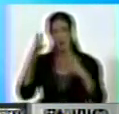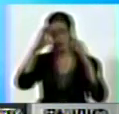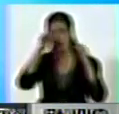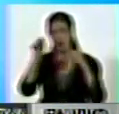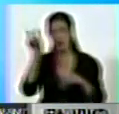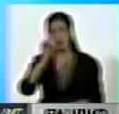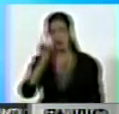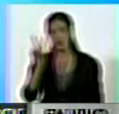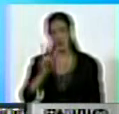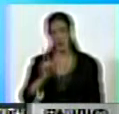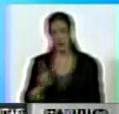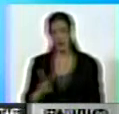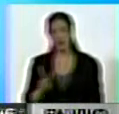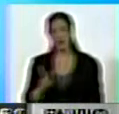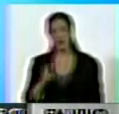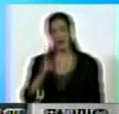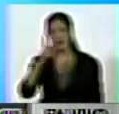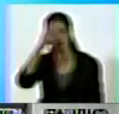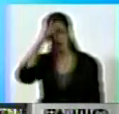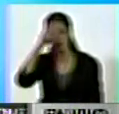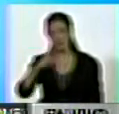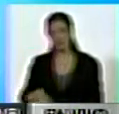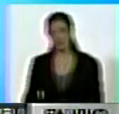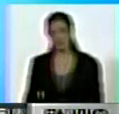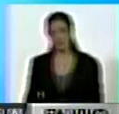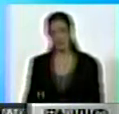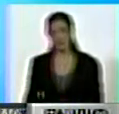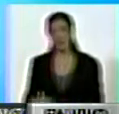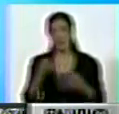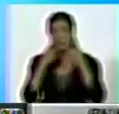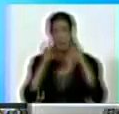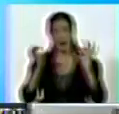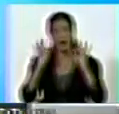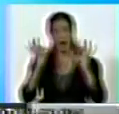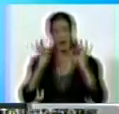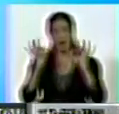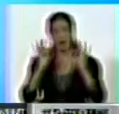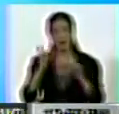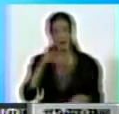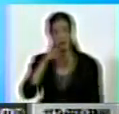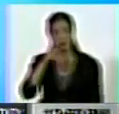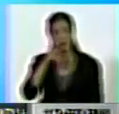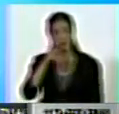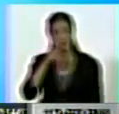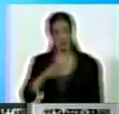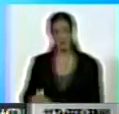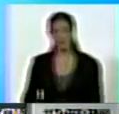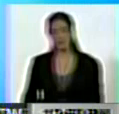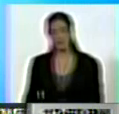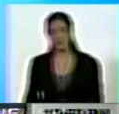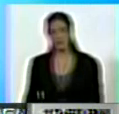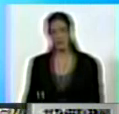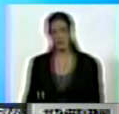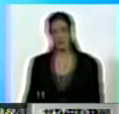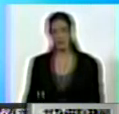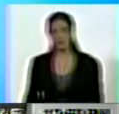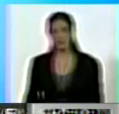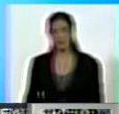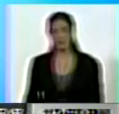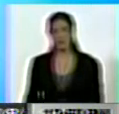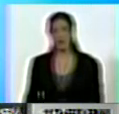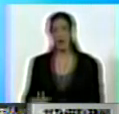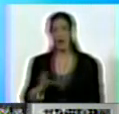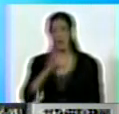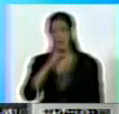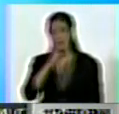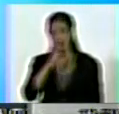República Bolivariana de Venezuela en Irak. Alerta de seguridad. En nuestra filial,